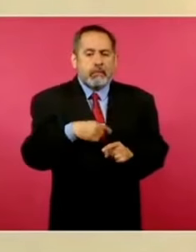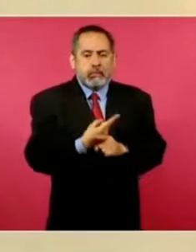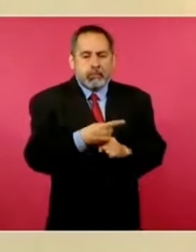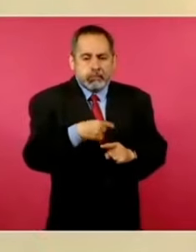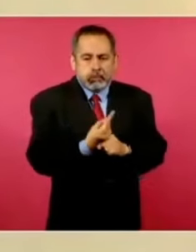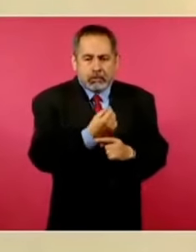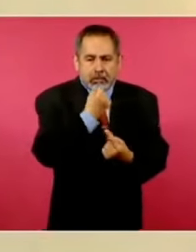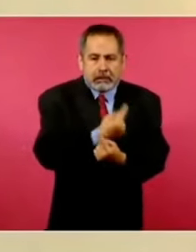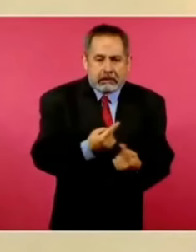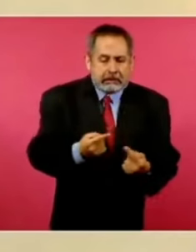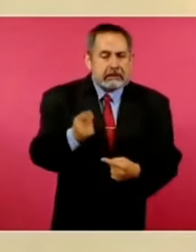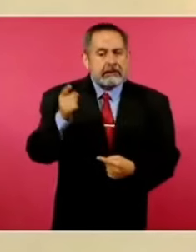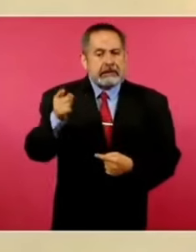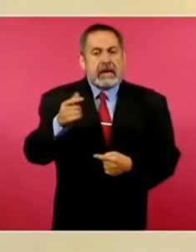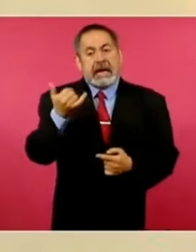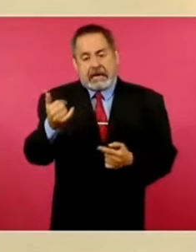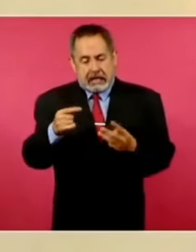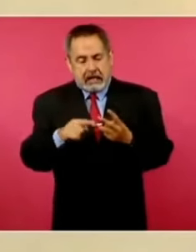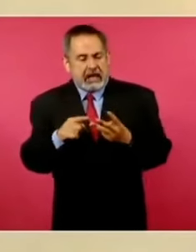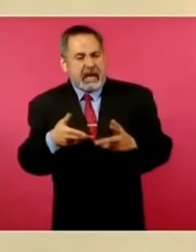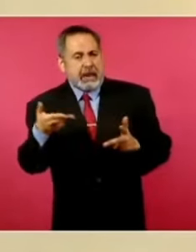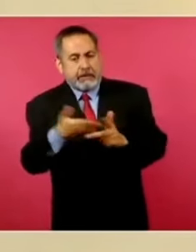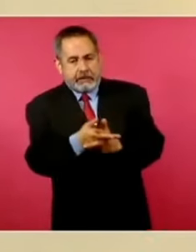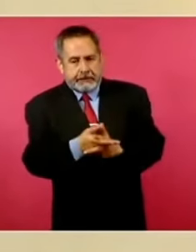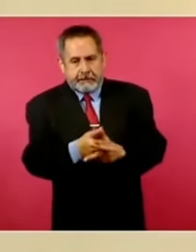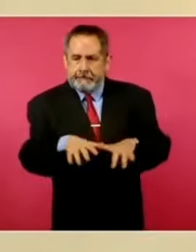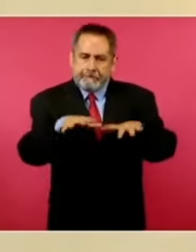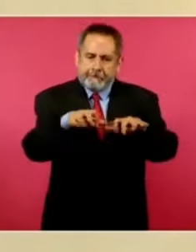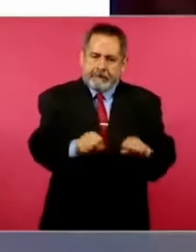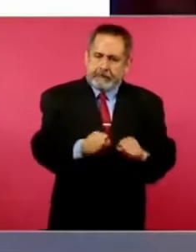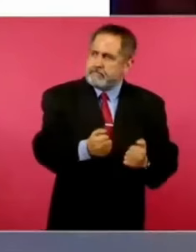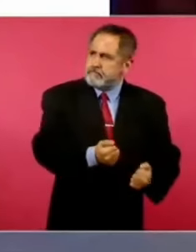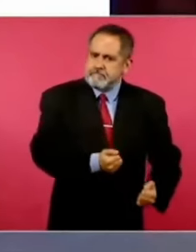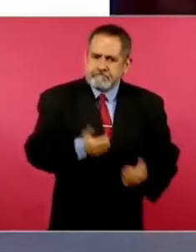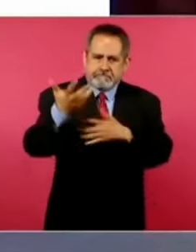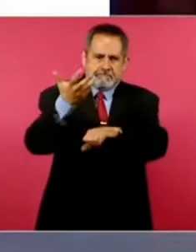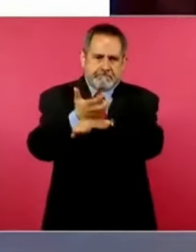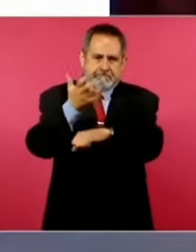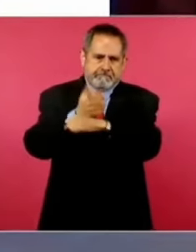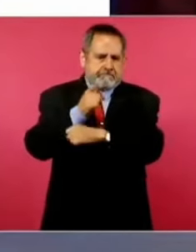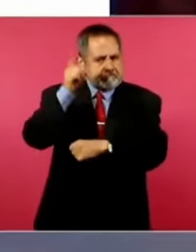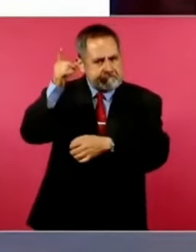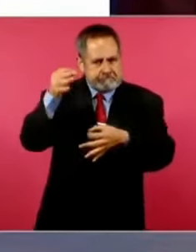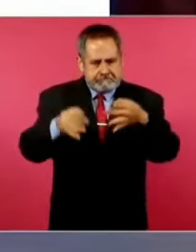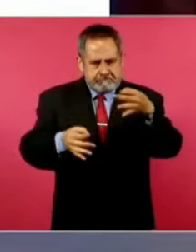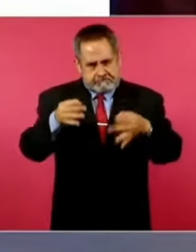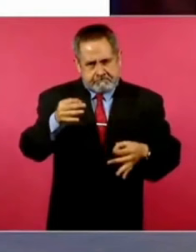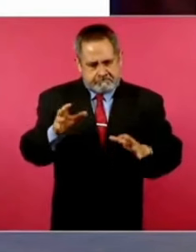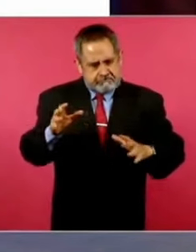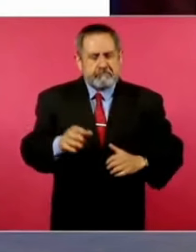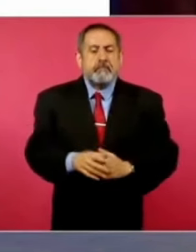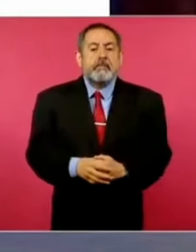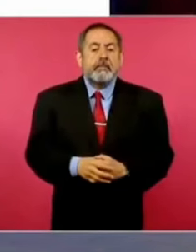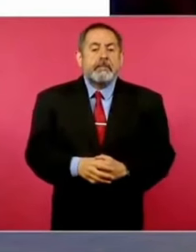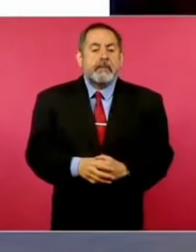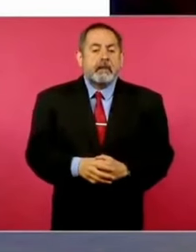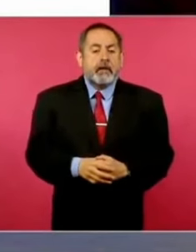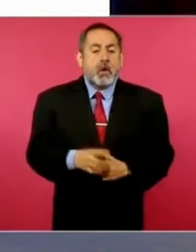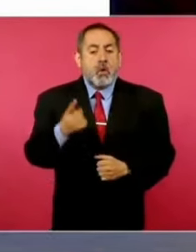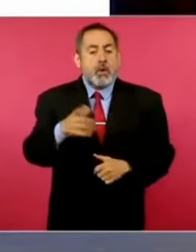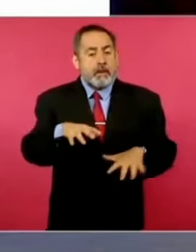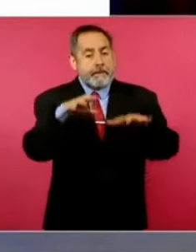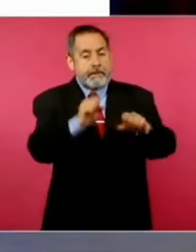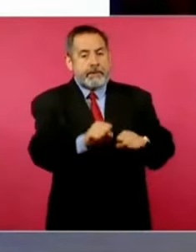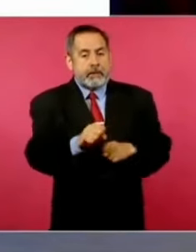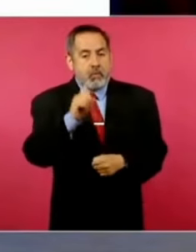sexual infantil y homicidio adelante tenemos una detención de en este caso